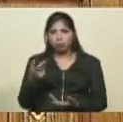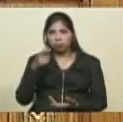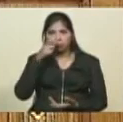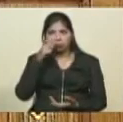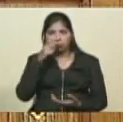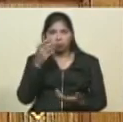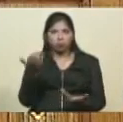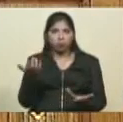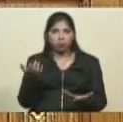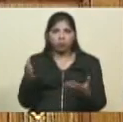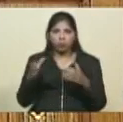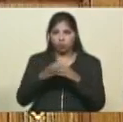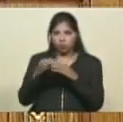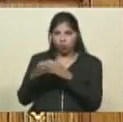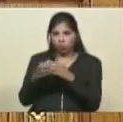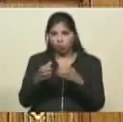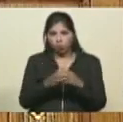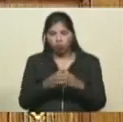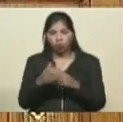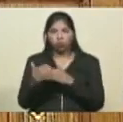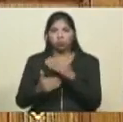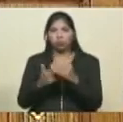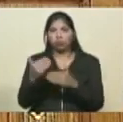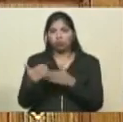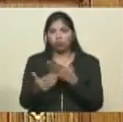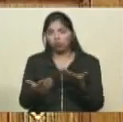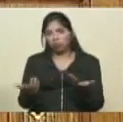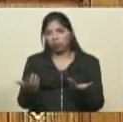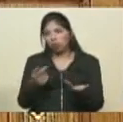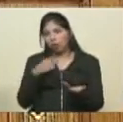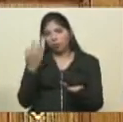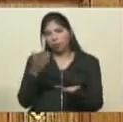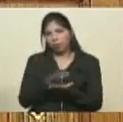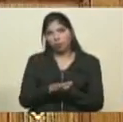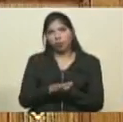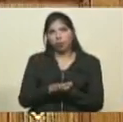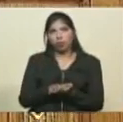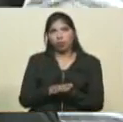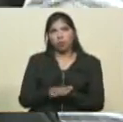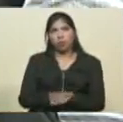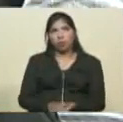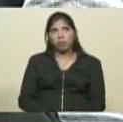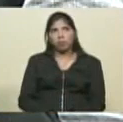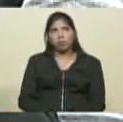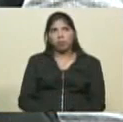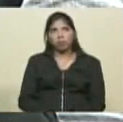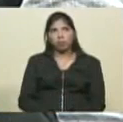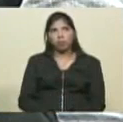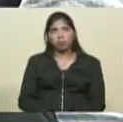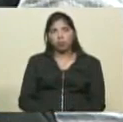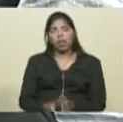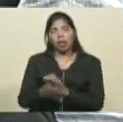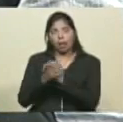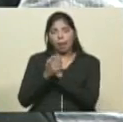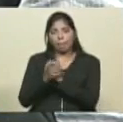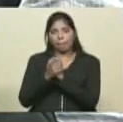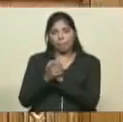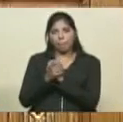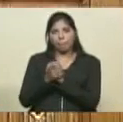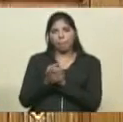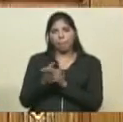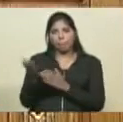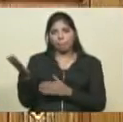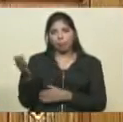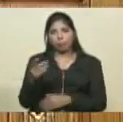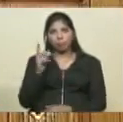a través de sus equipos todo el proceso de exequias de la compatriota Dionisia